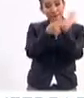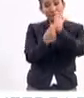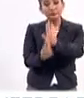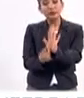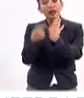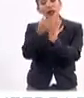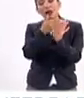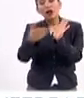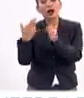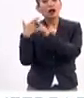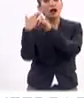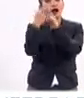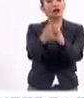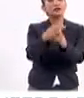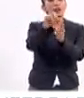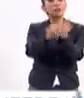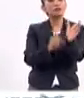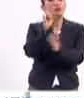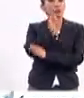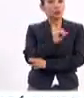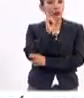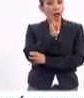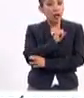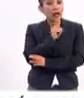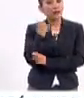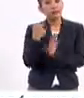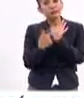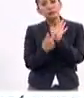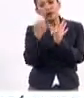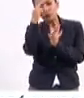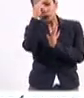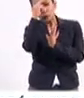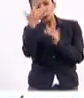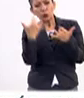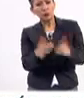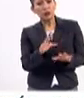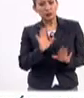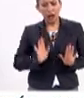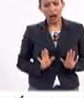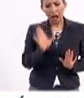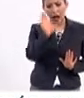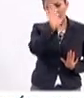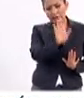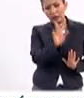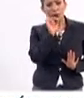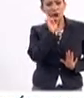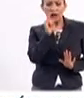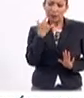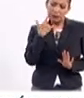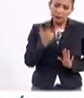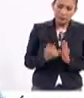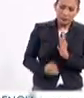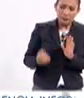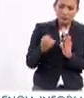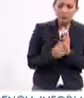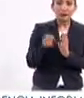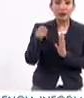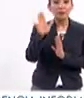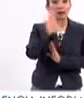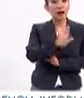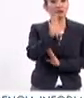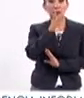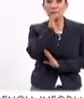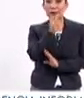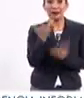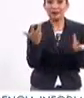en el marco de la conmemoración del Mes de la Mujer, develando la inteligencia y el carácter que le hicieron vencer los obstáculos que